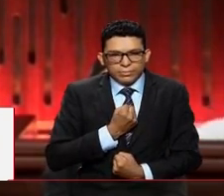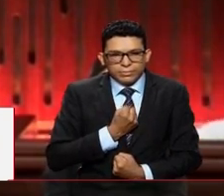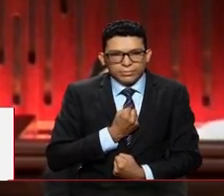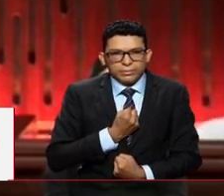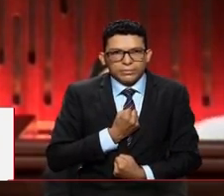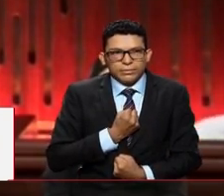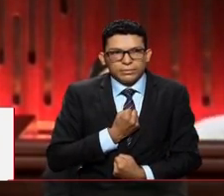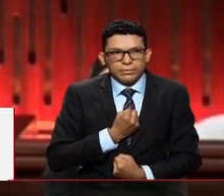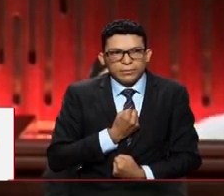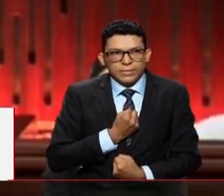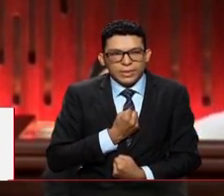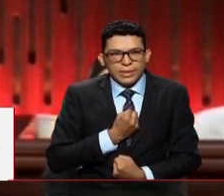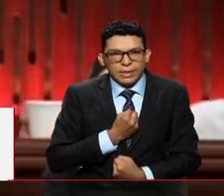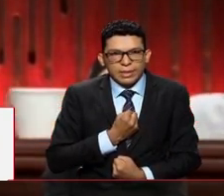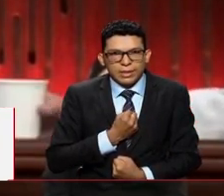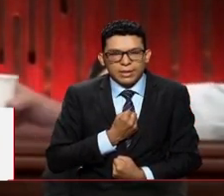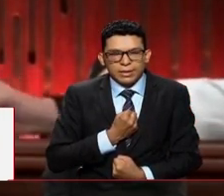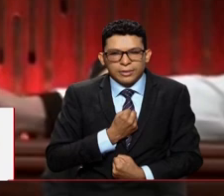porque